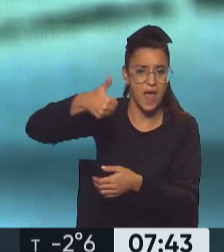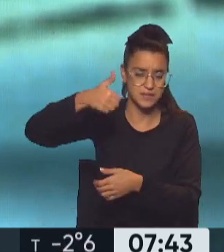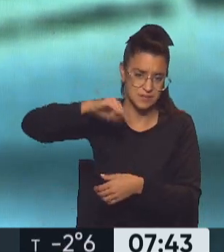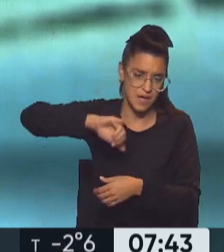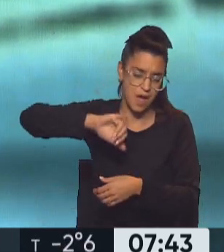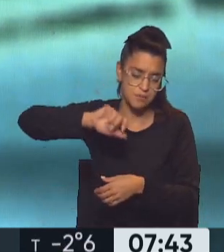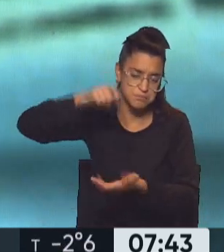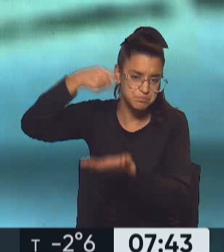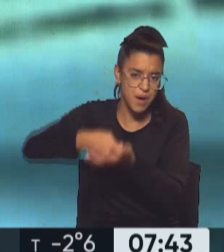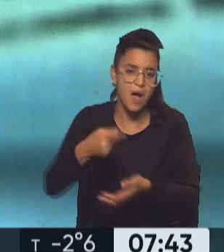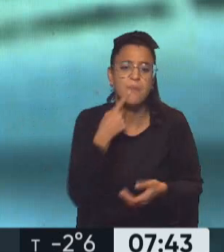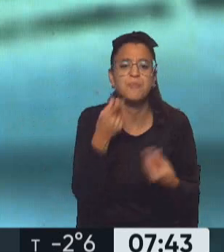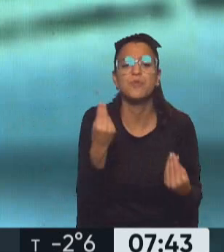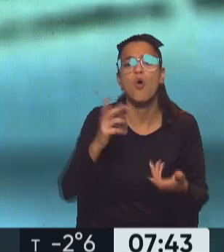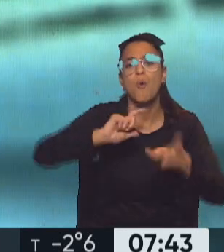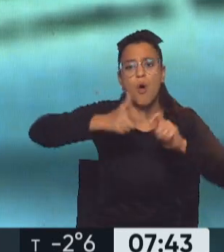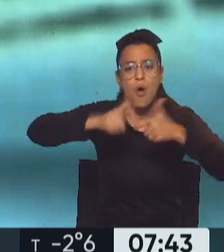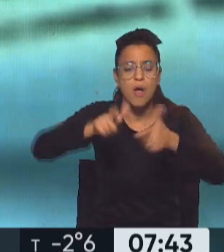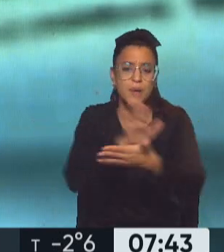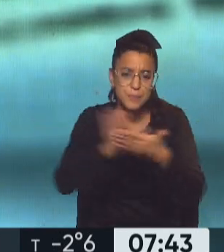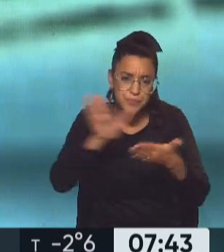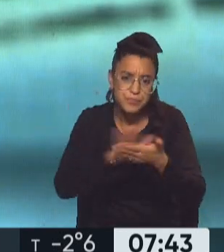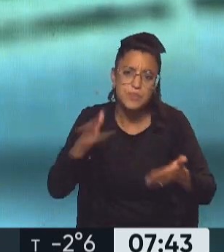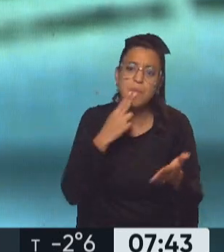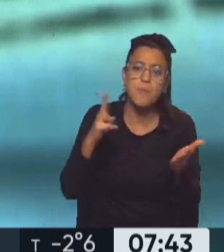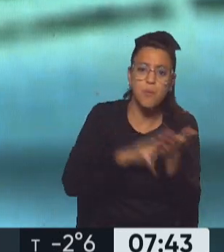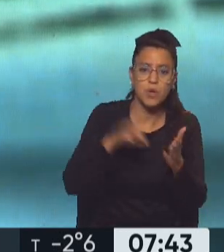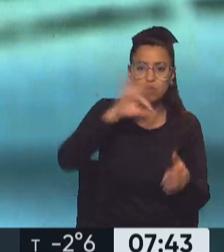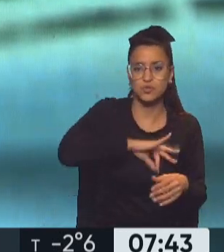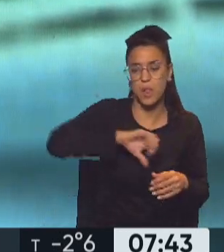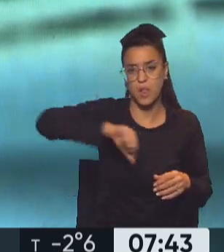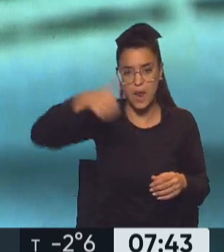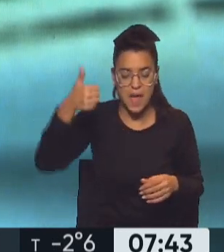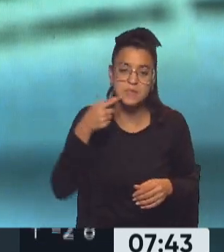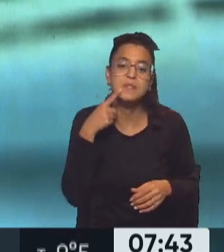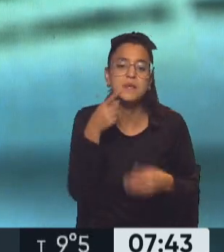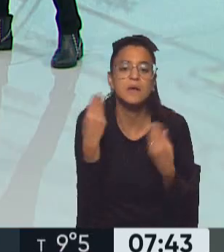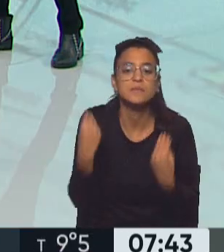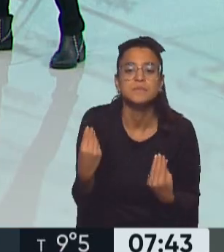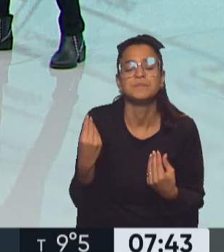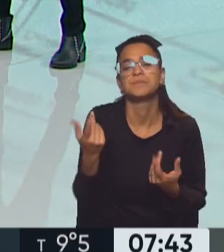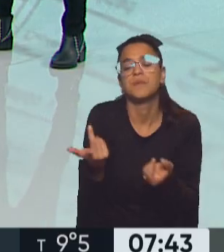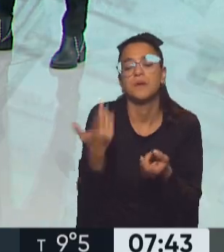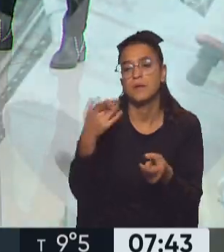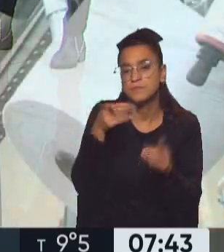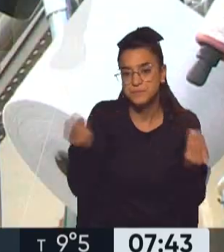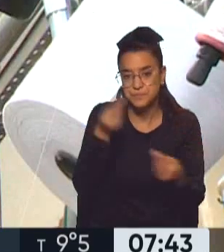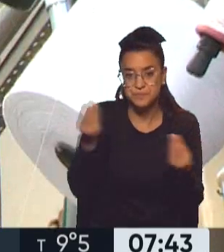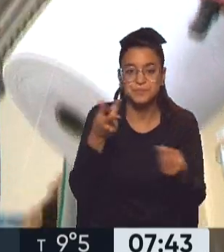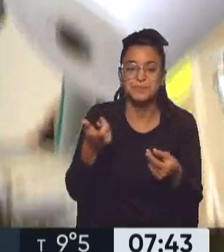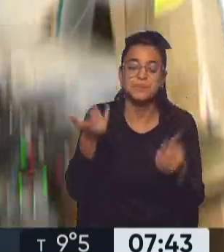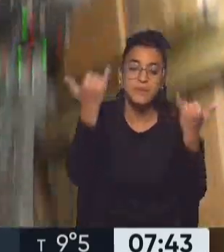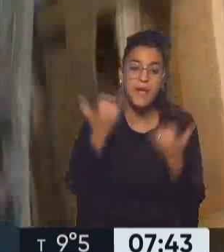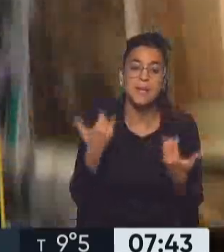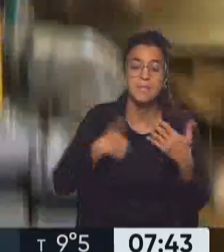es lo que ocurre? Por cómo se actualiza el impuesto a las ganancias y por la dinámica inflacionaria que hay, lo que estaba pasando es que cada vez